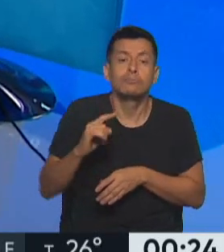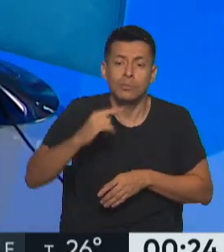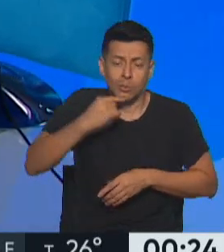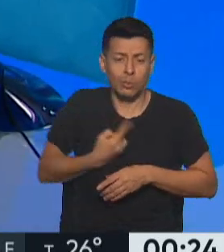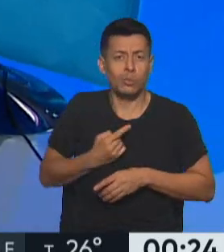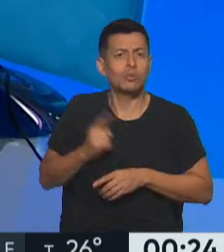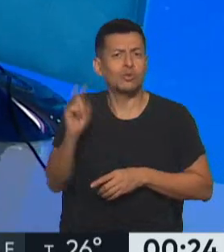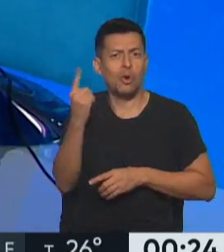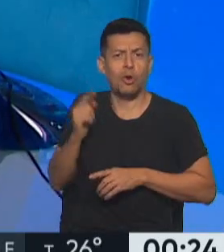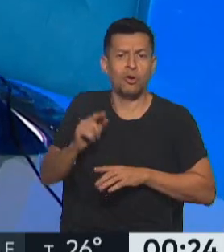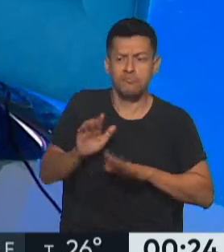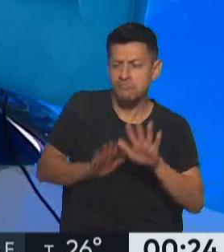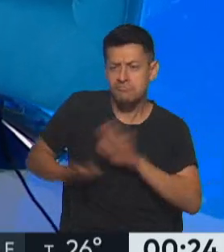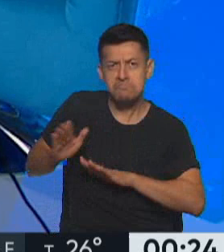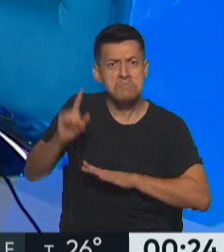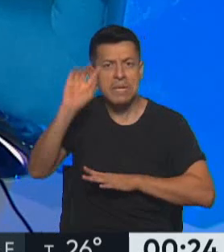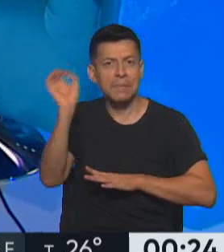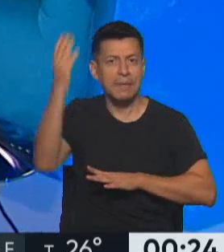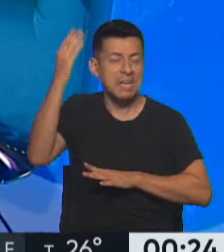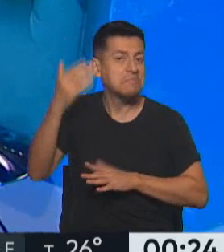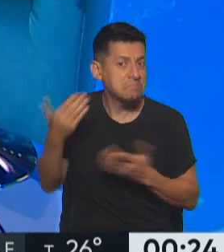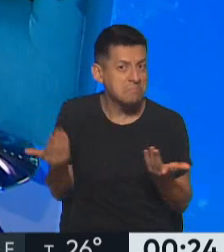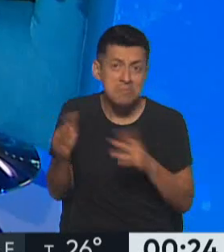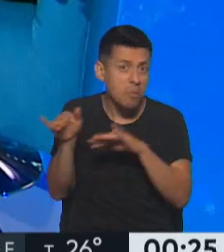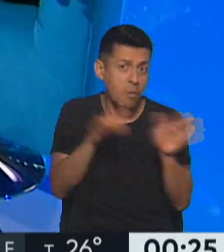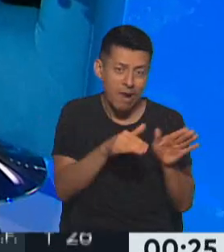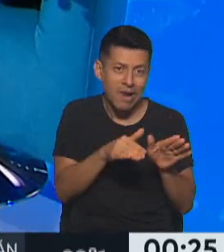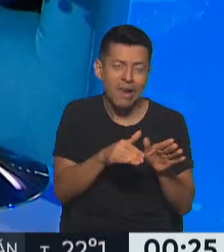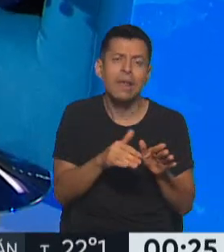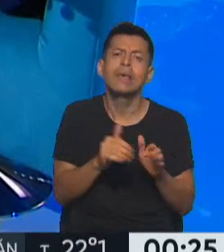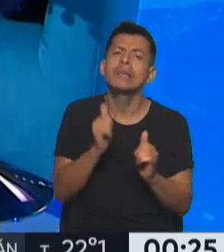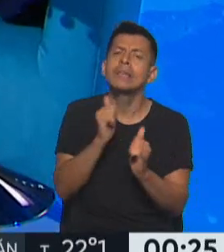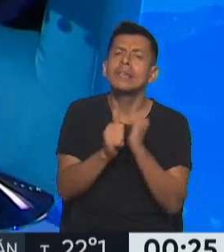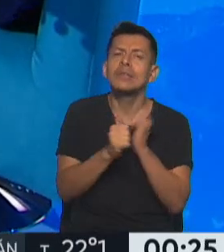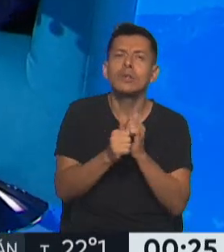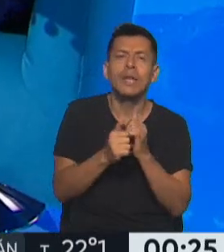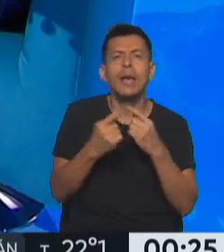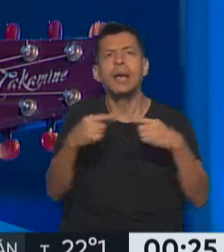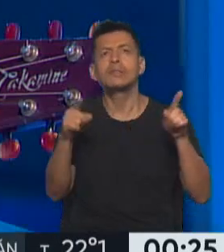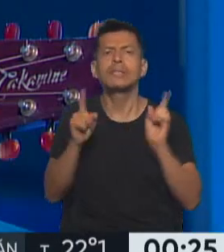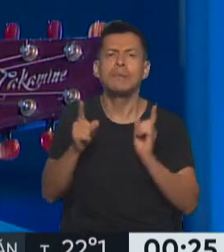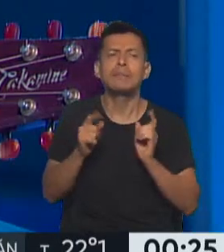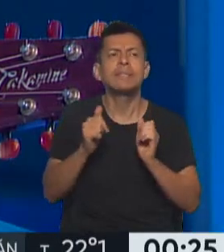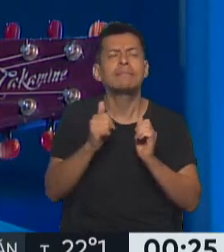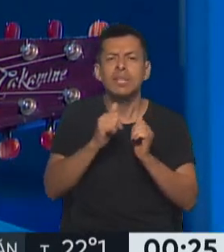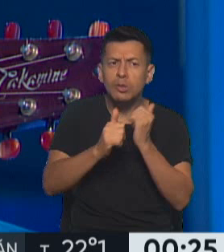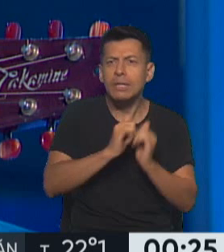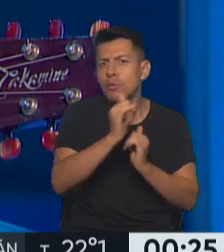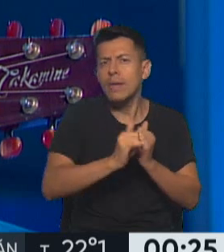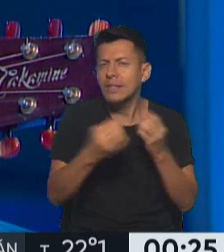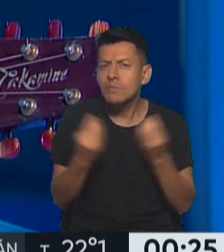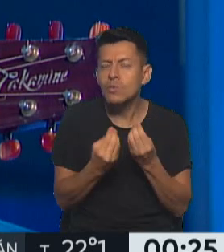Sí, totalmente, con mucha creatividad y mucho que se cuenta mucho en la historia, más allá de lo que se canta, ¿no? Yo les dije que tuvieran